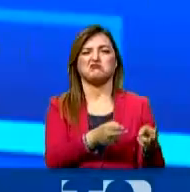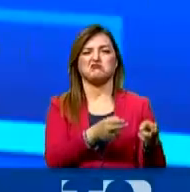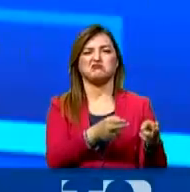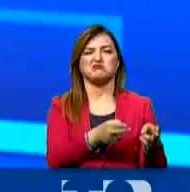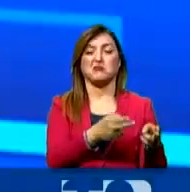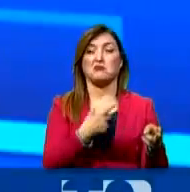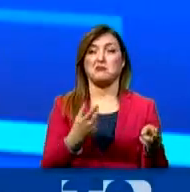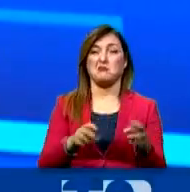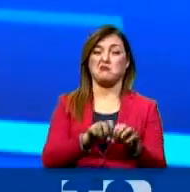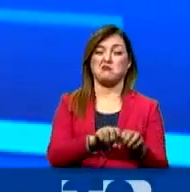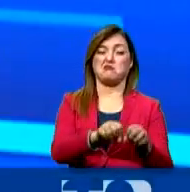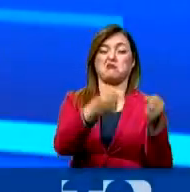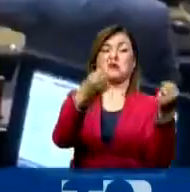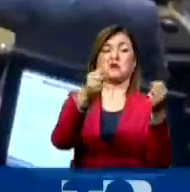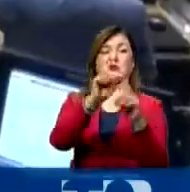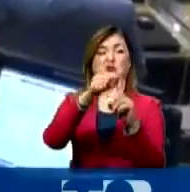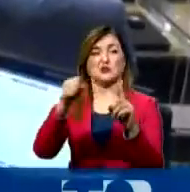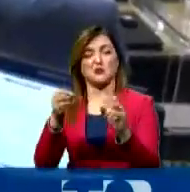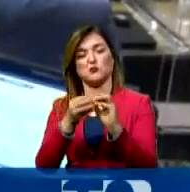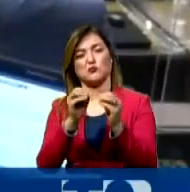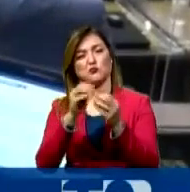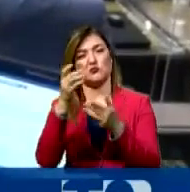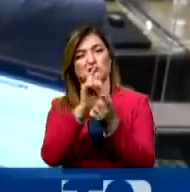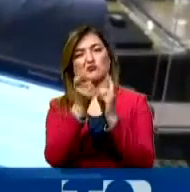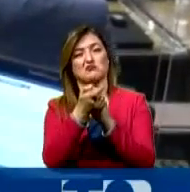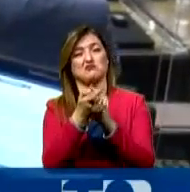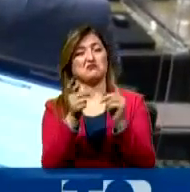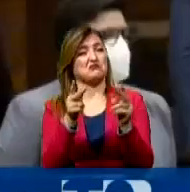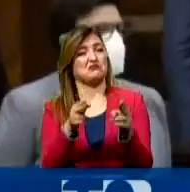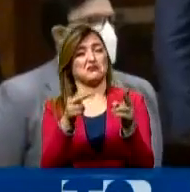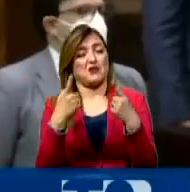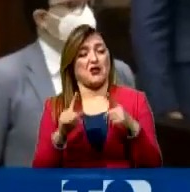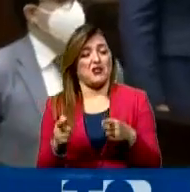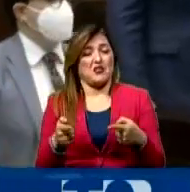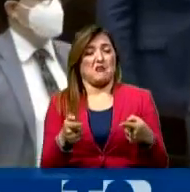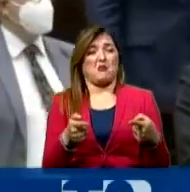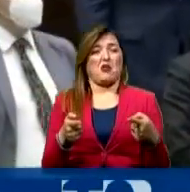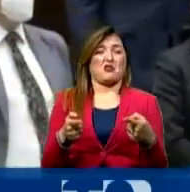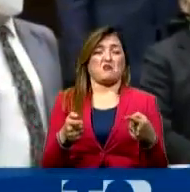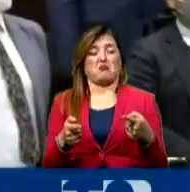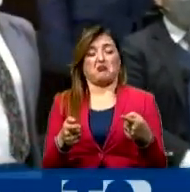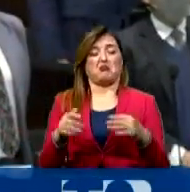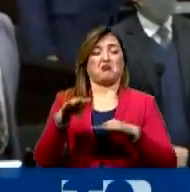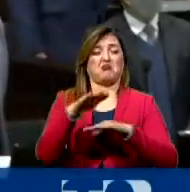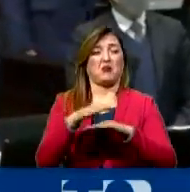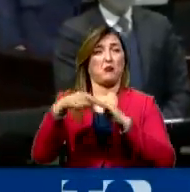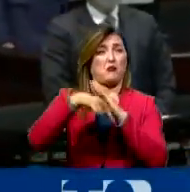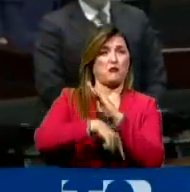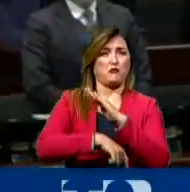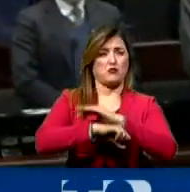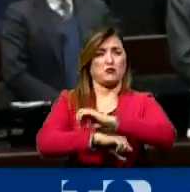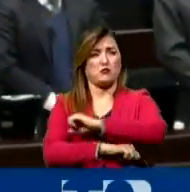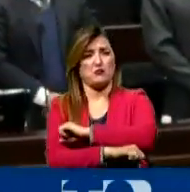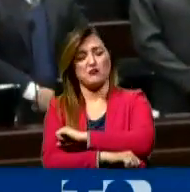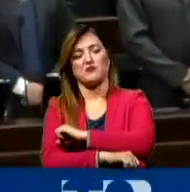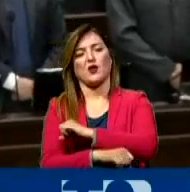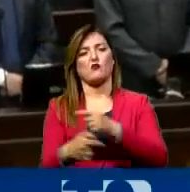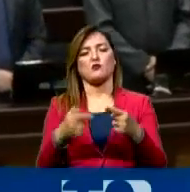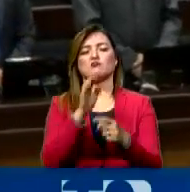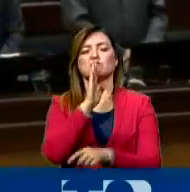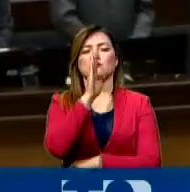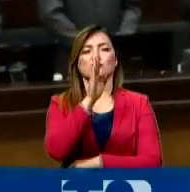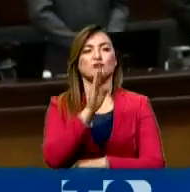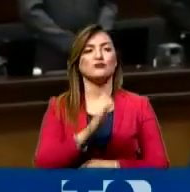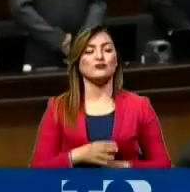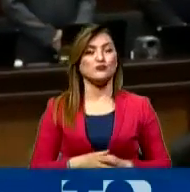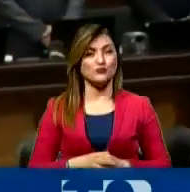sistema de partidos políticos cambie, por lo tanto vamos a tener un debate superficial y tendiente excesivamente al conflicto. Pero ahí la pregunta